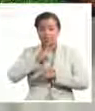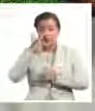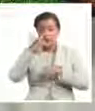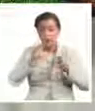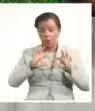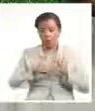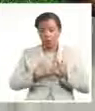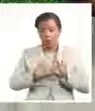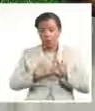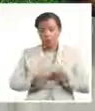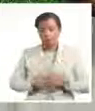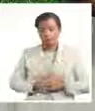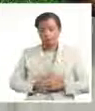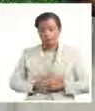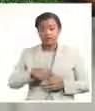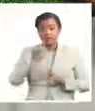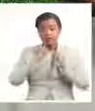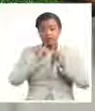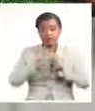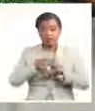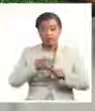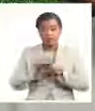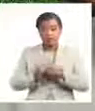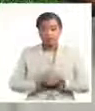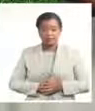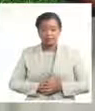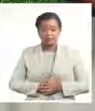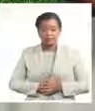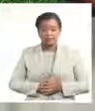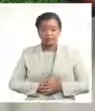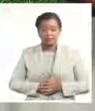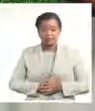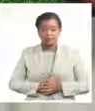Así que tendremos más detalles en próximas emisiones hasta aquí el deporte buenas noches